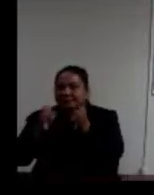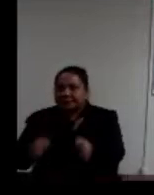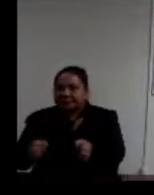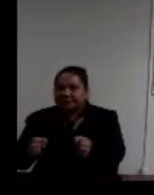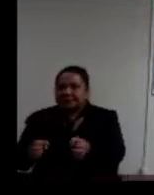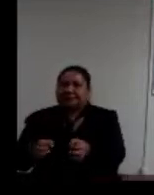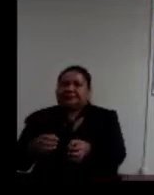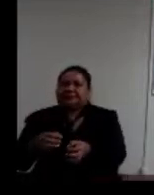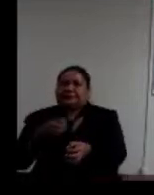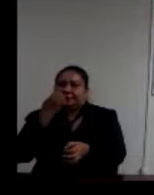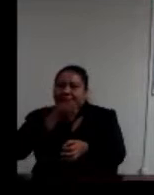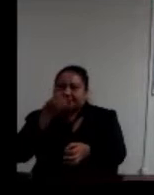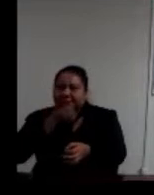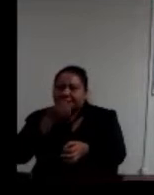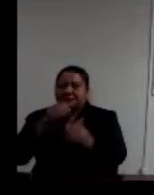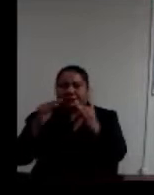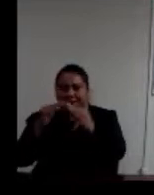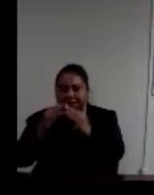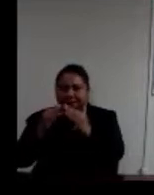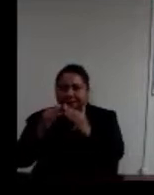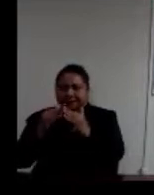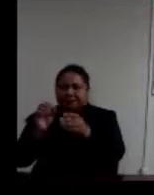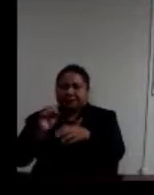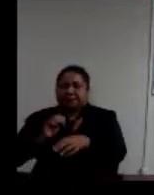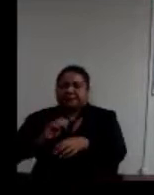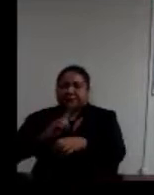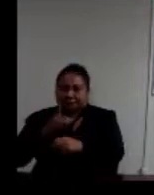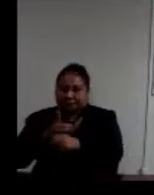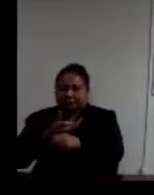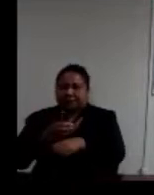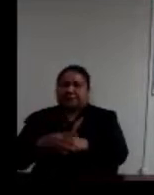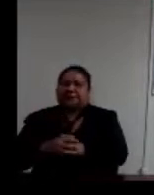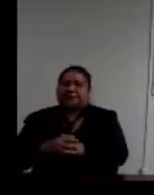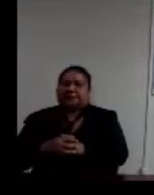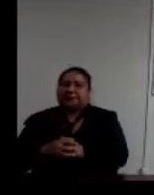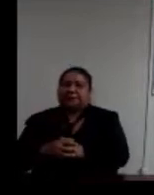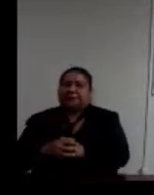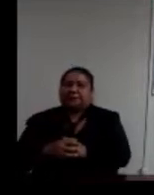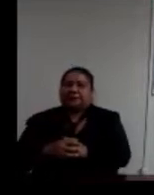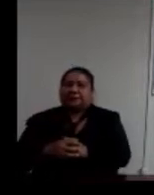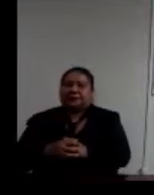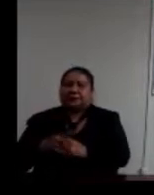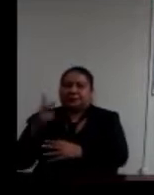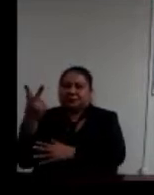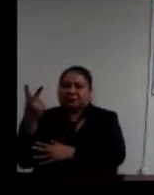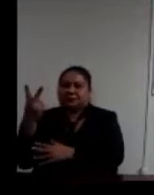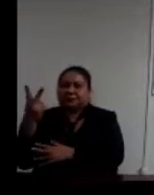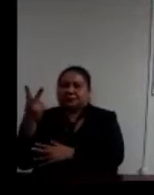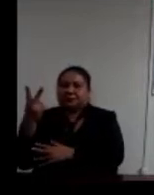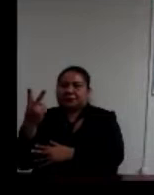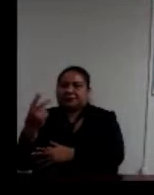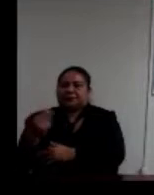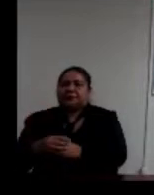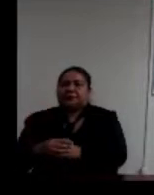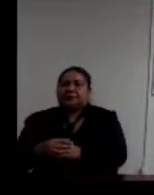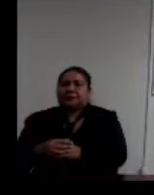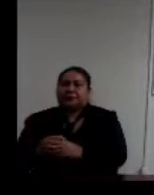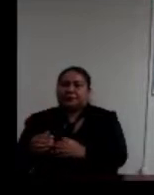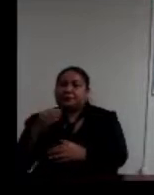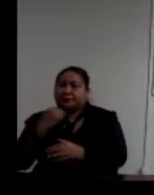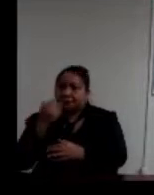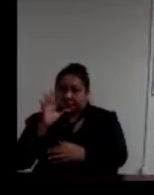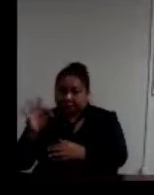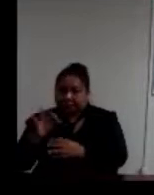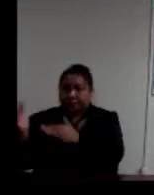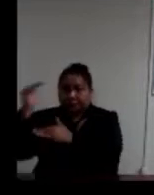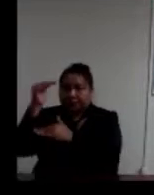casa, escuela o en sociedad. Si le decimos, no se puede subir, él se sube. Si decimos,